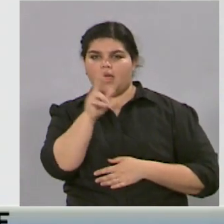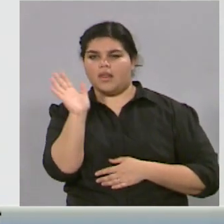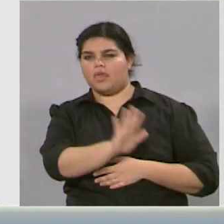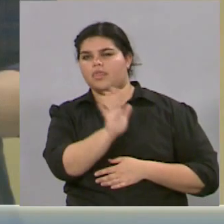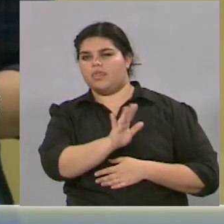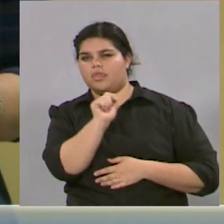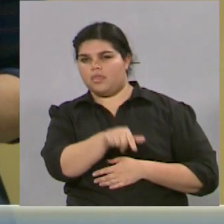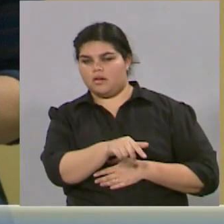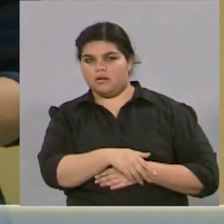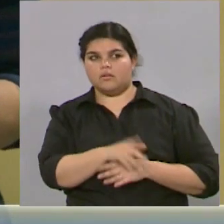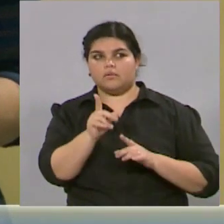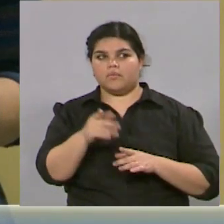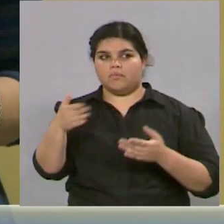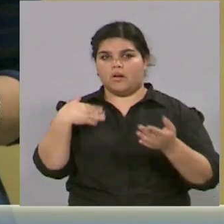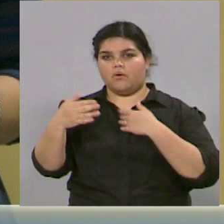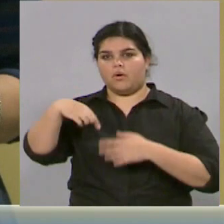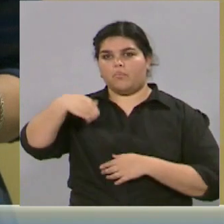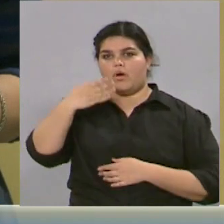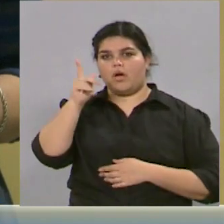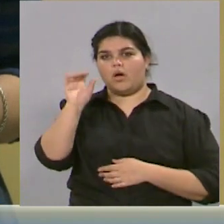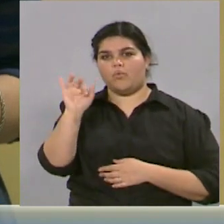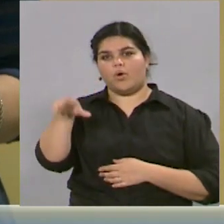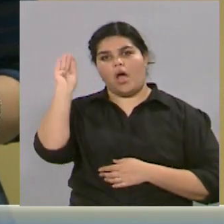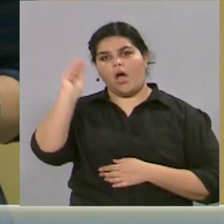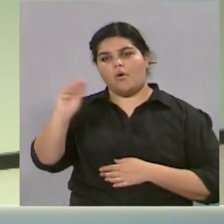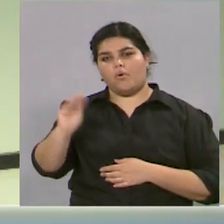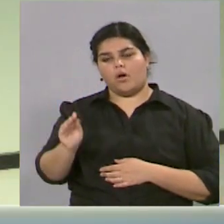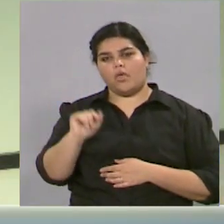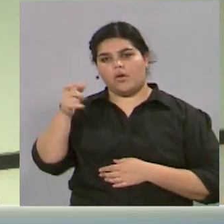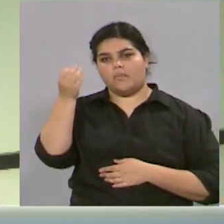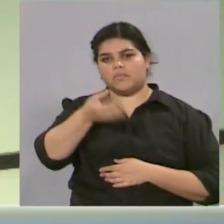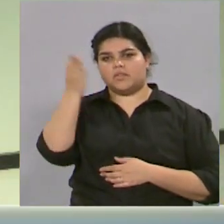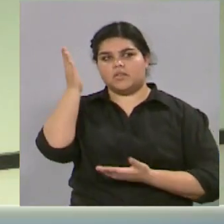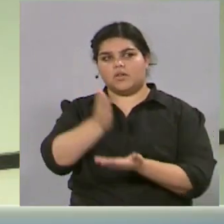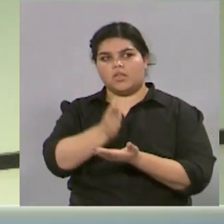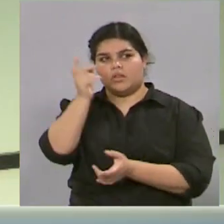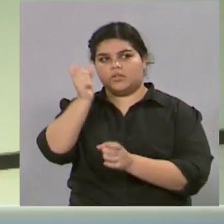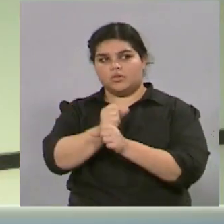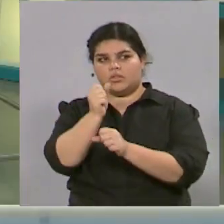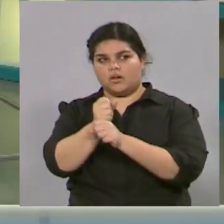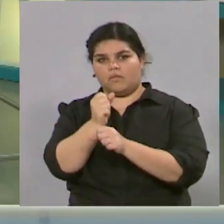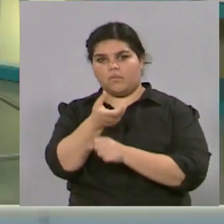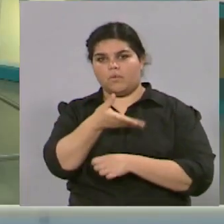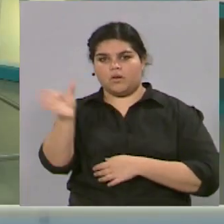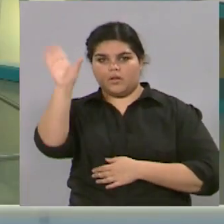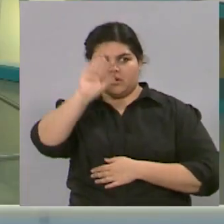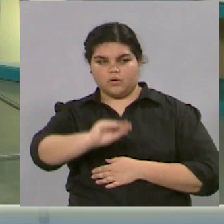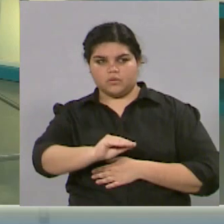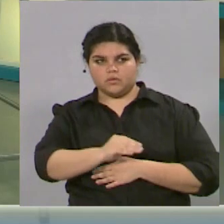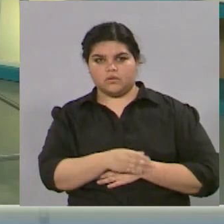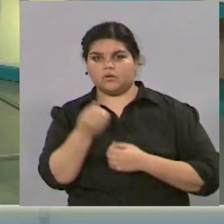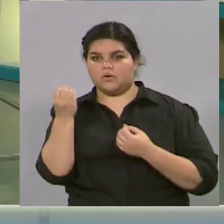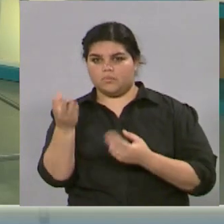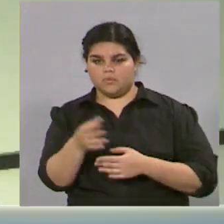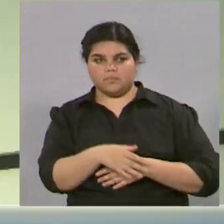tema estamos en el piso con Pablo Teixidor. Él es abogado especializado en Derecho Laboral. Muy buenas noches, Pablo. ¿Cómo te va? Buenas noches, ¿cómo